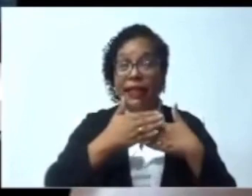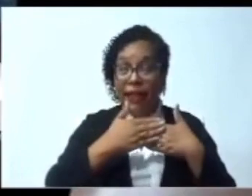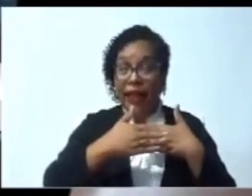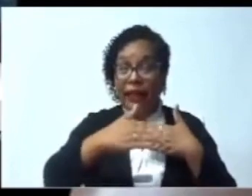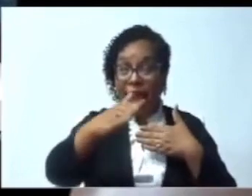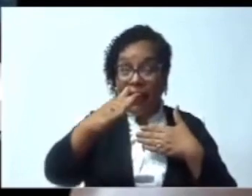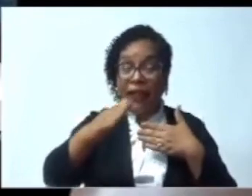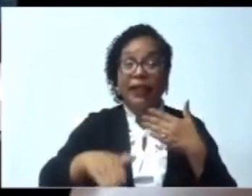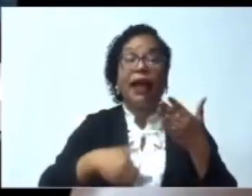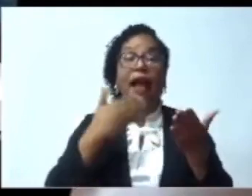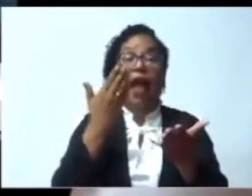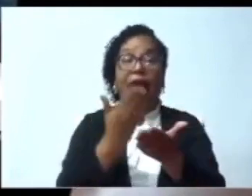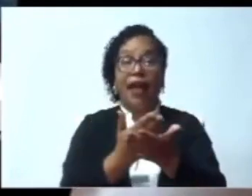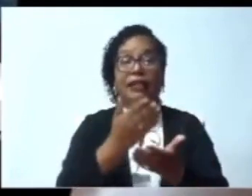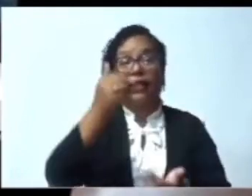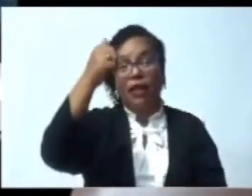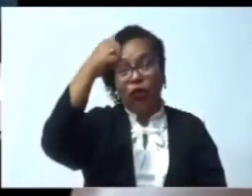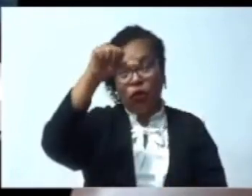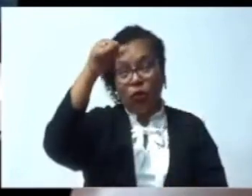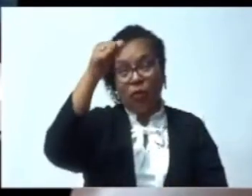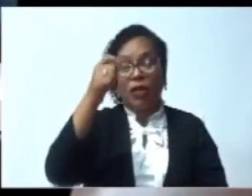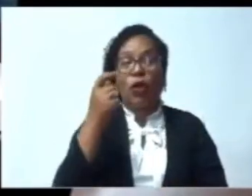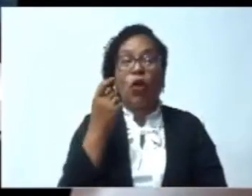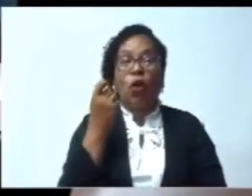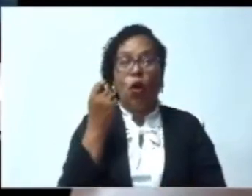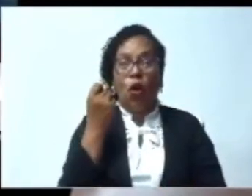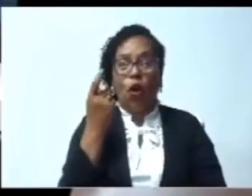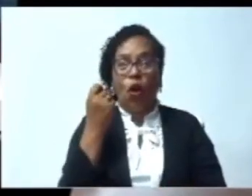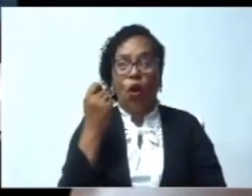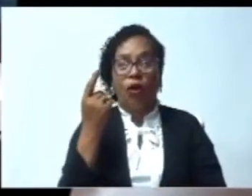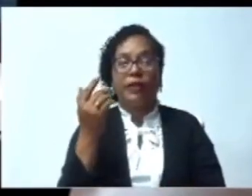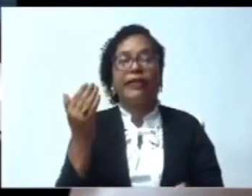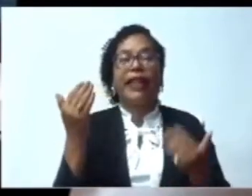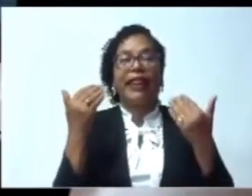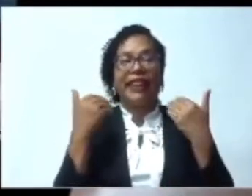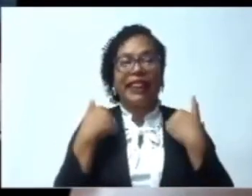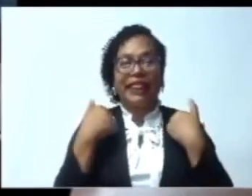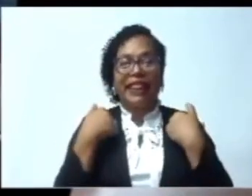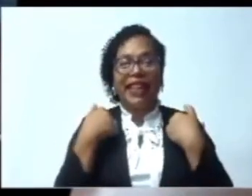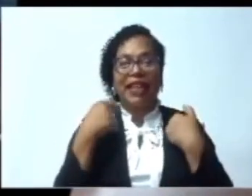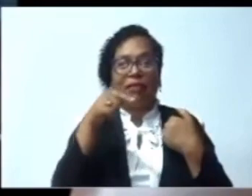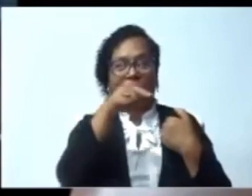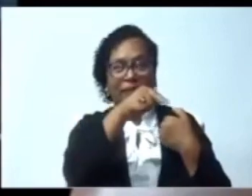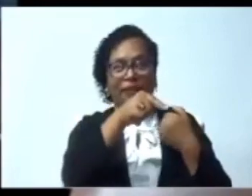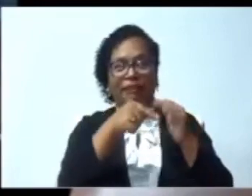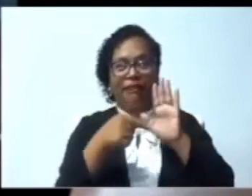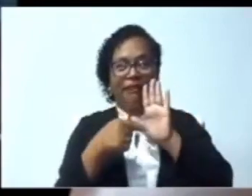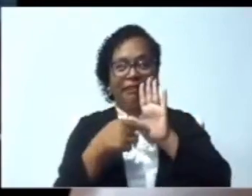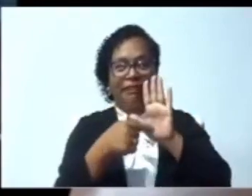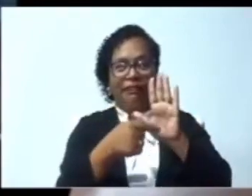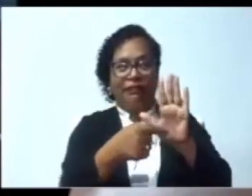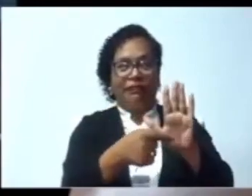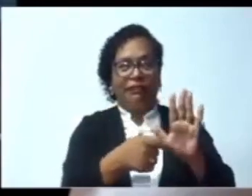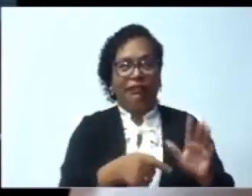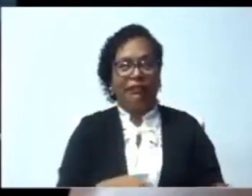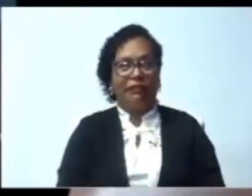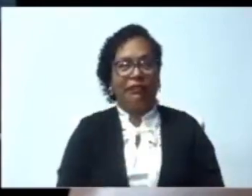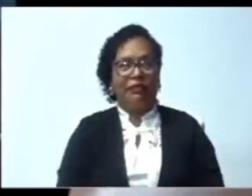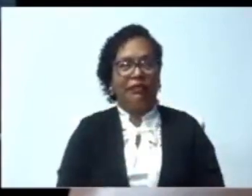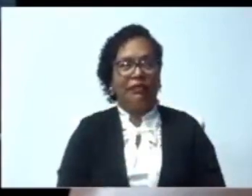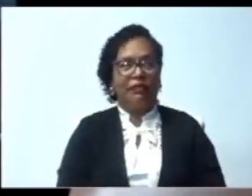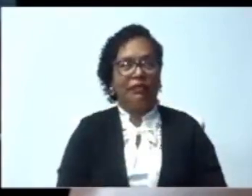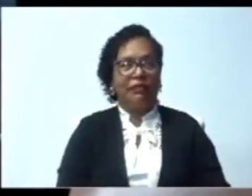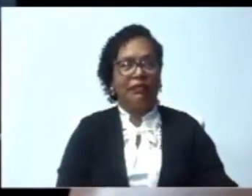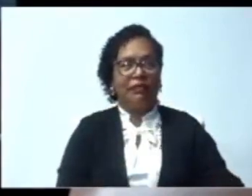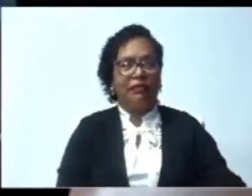domingo 11 se den cita que tenemos lo que se llama Expo Mango. Expo Mango es la feria del mango que